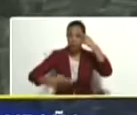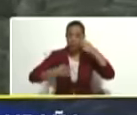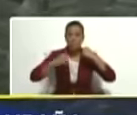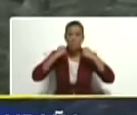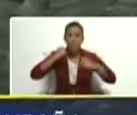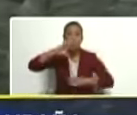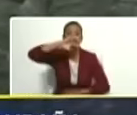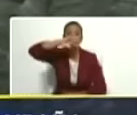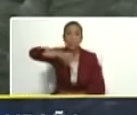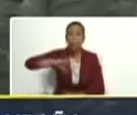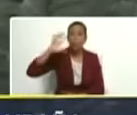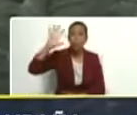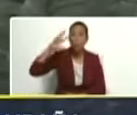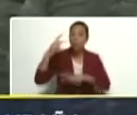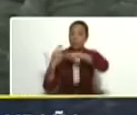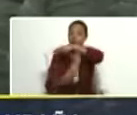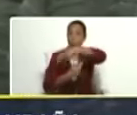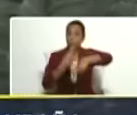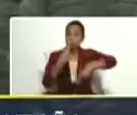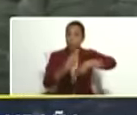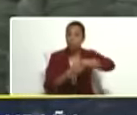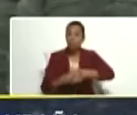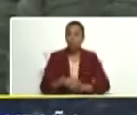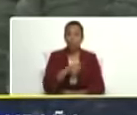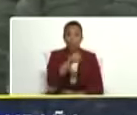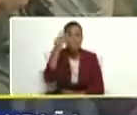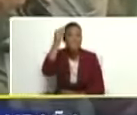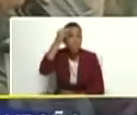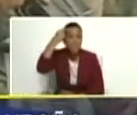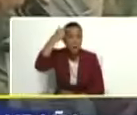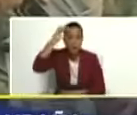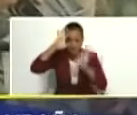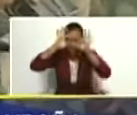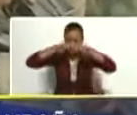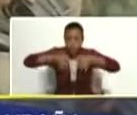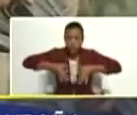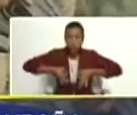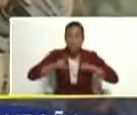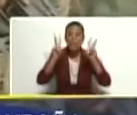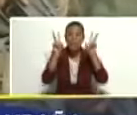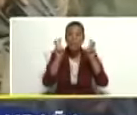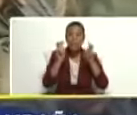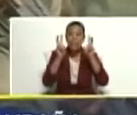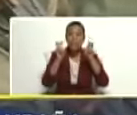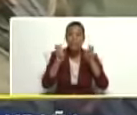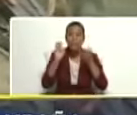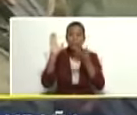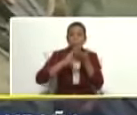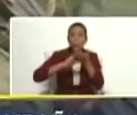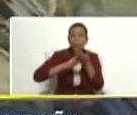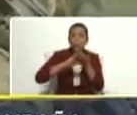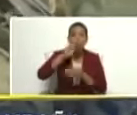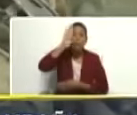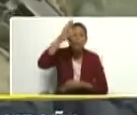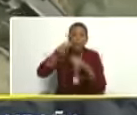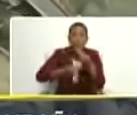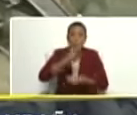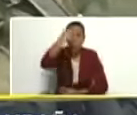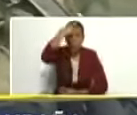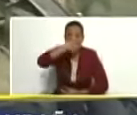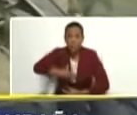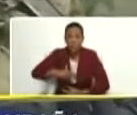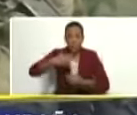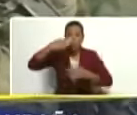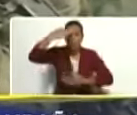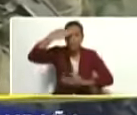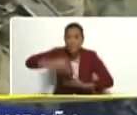patriotas, revolucionarios. Piensen en los temas que hay que resolver hacia el futuro.